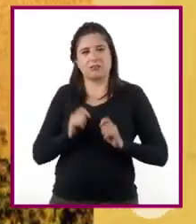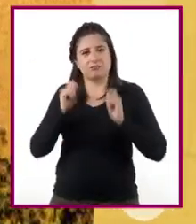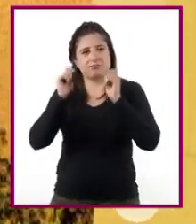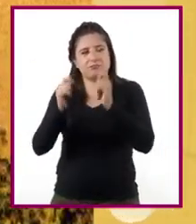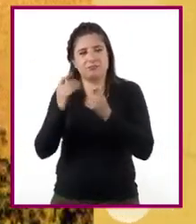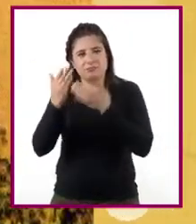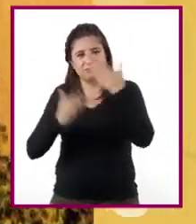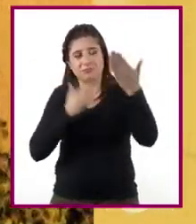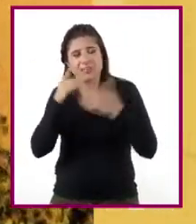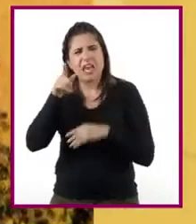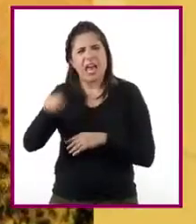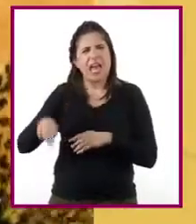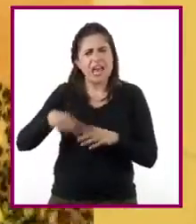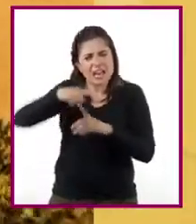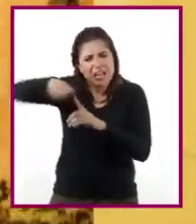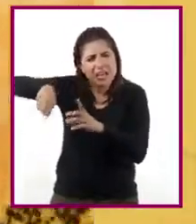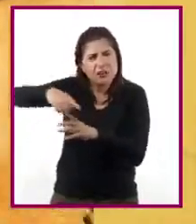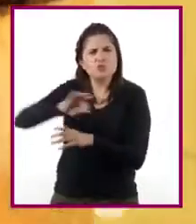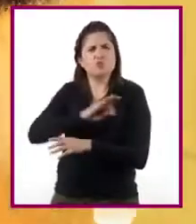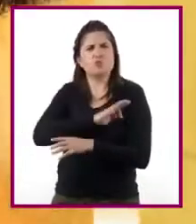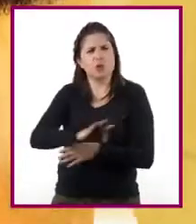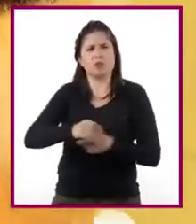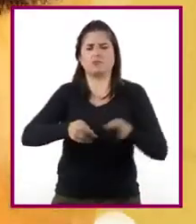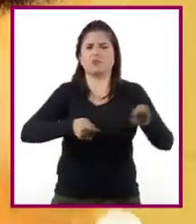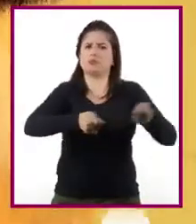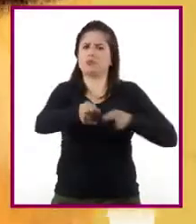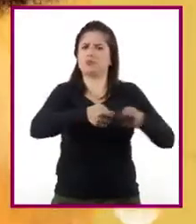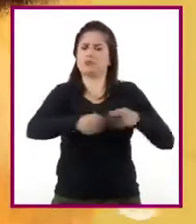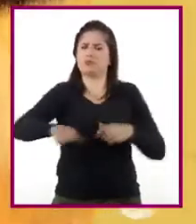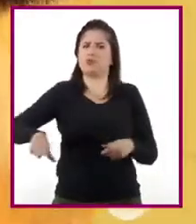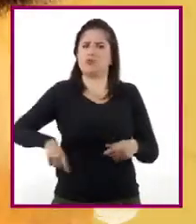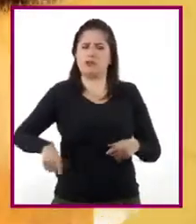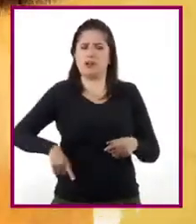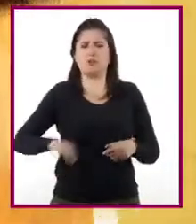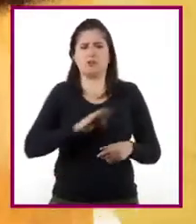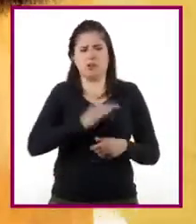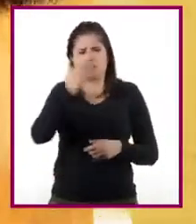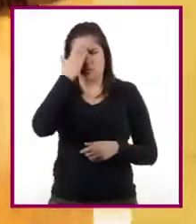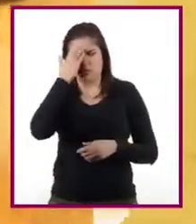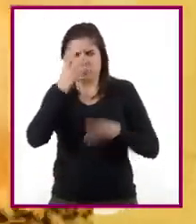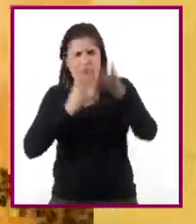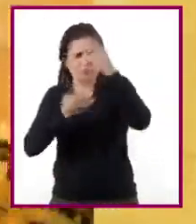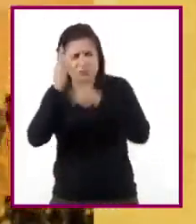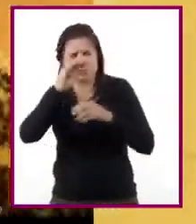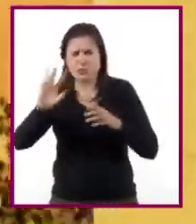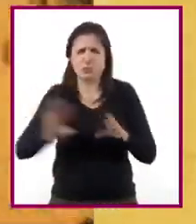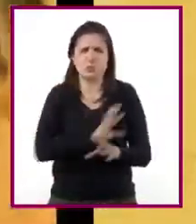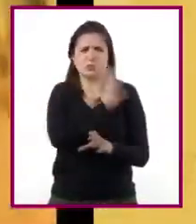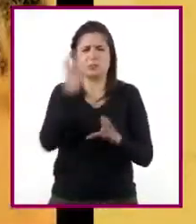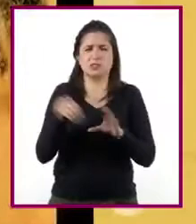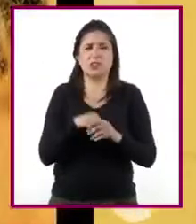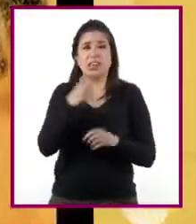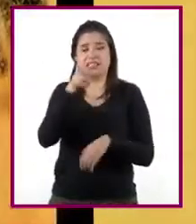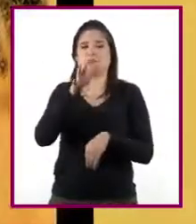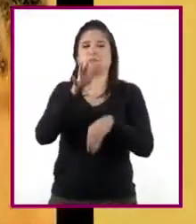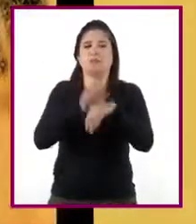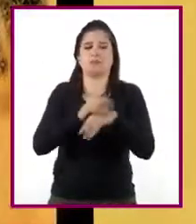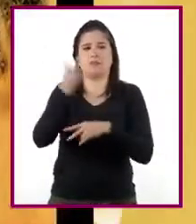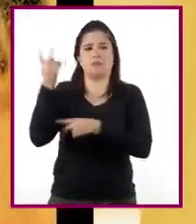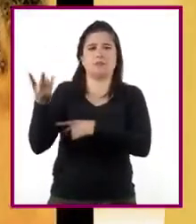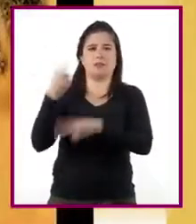el sentido de que eran capaces para gobernar y que tenían todos los conocimientos para hacerlo, que va a permitir